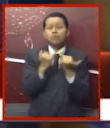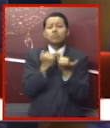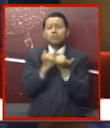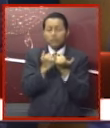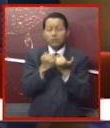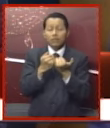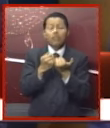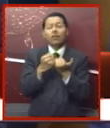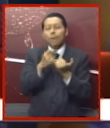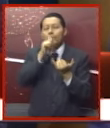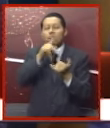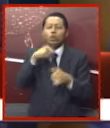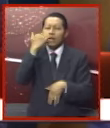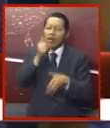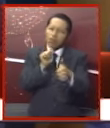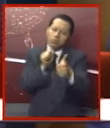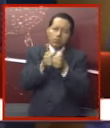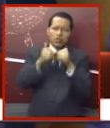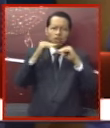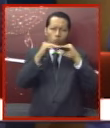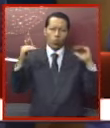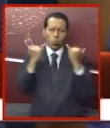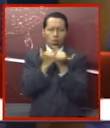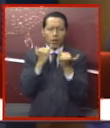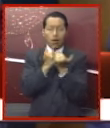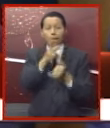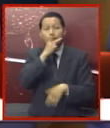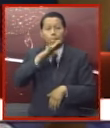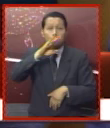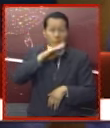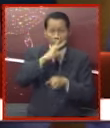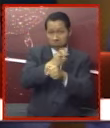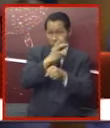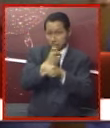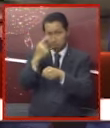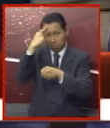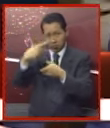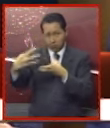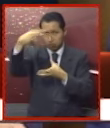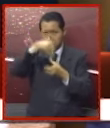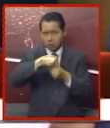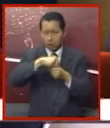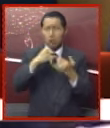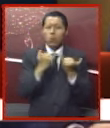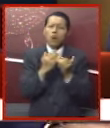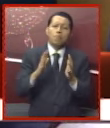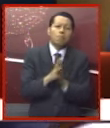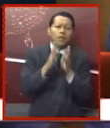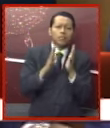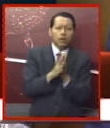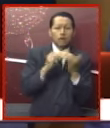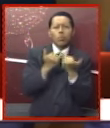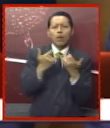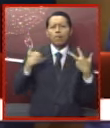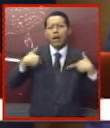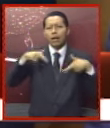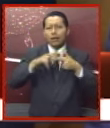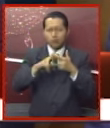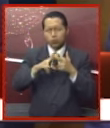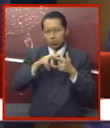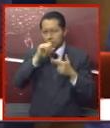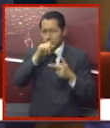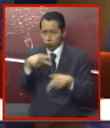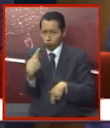en el acceso a la educación, involucrar a los padres de familia en su transformación y redimensionar la función docente. Cuando